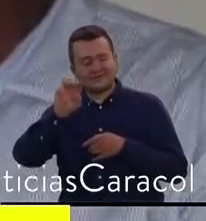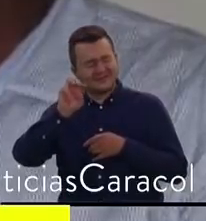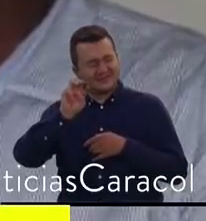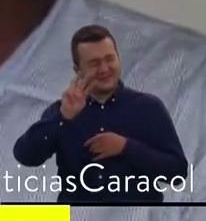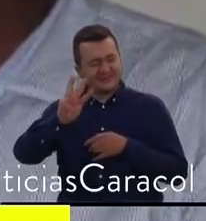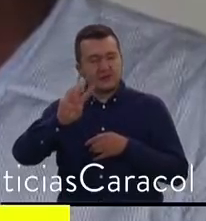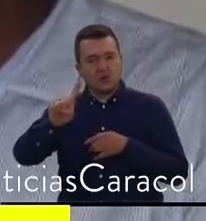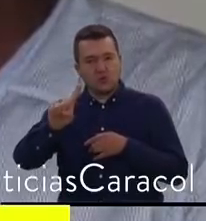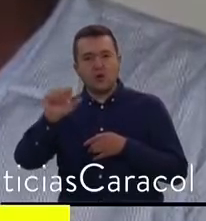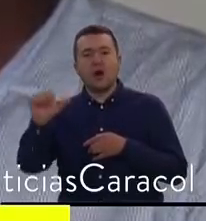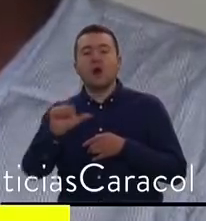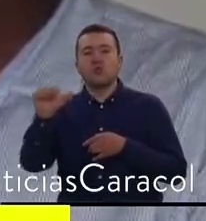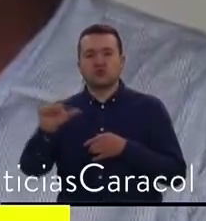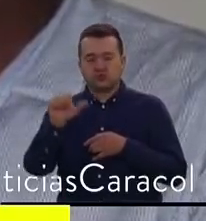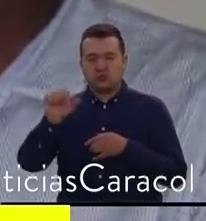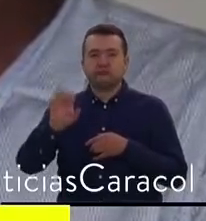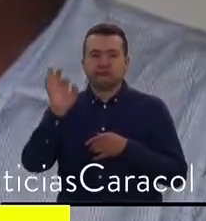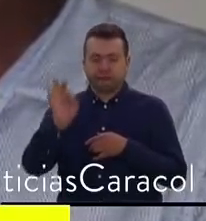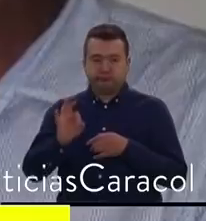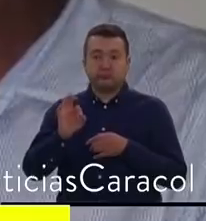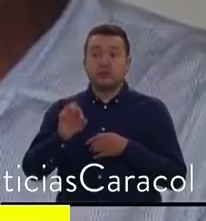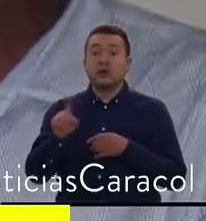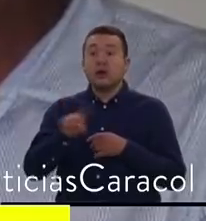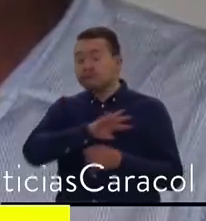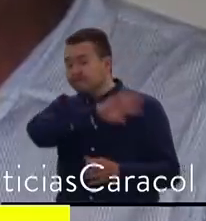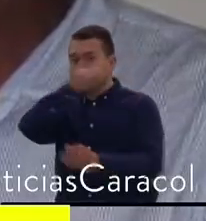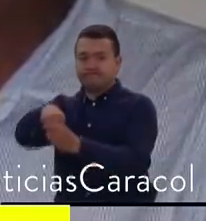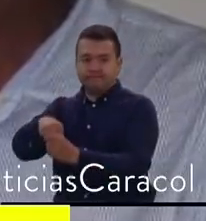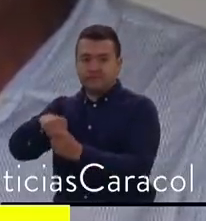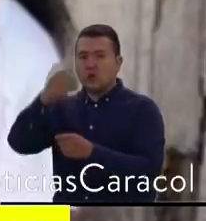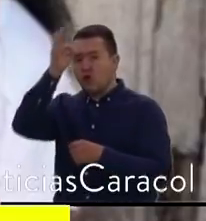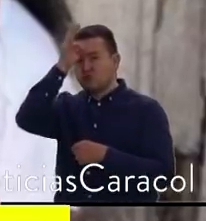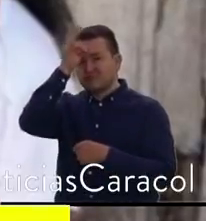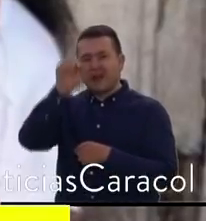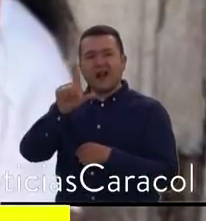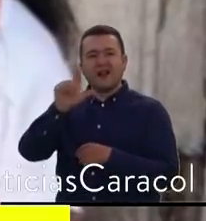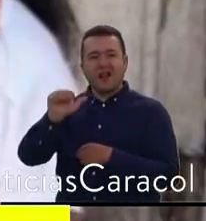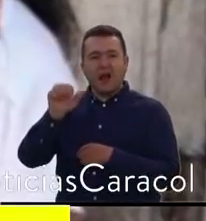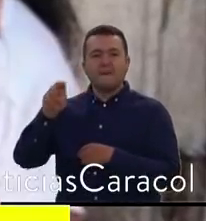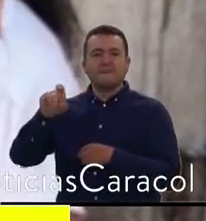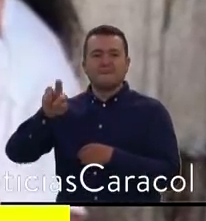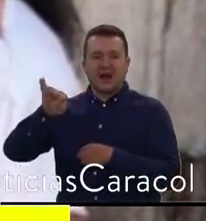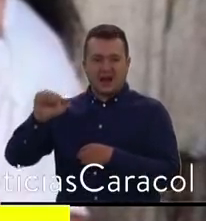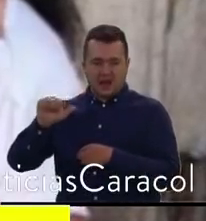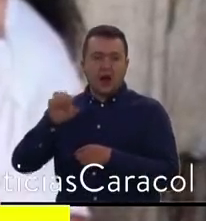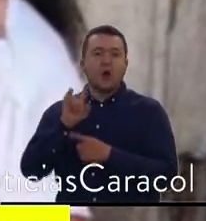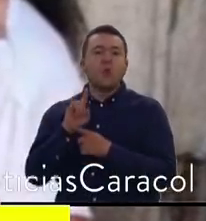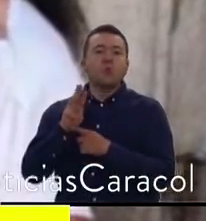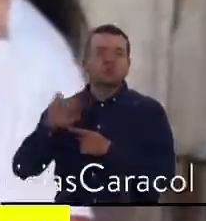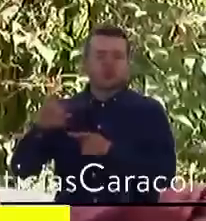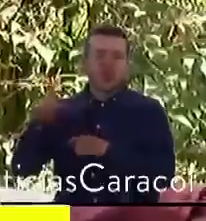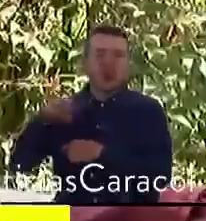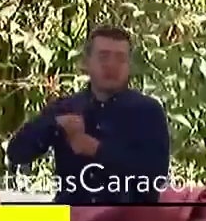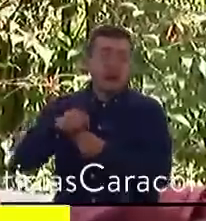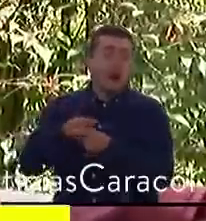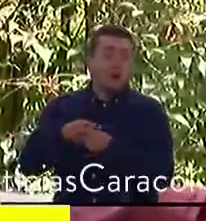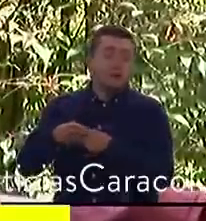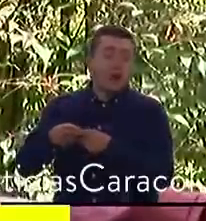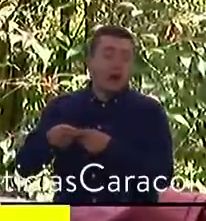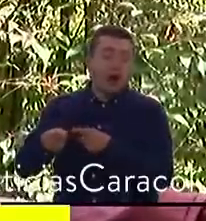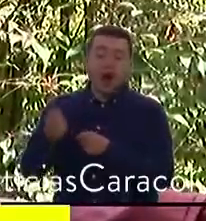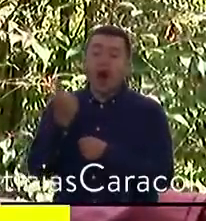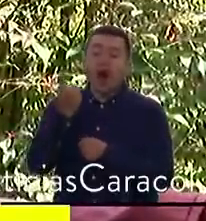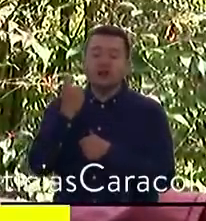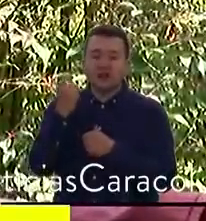vida durante una semana en una UCI del Hospital La María en Medellín, perdió su vida la noche de este viernes. Finalmente,